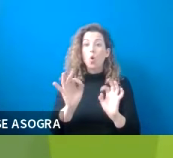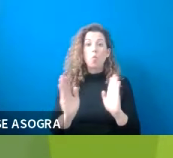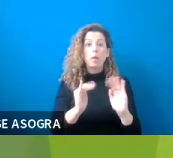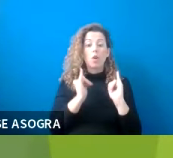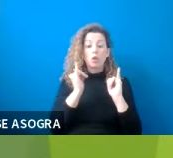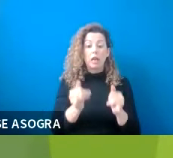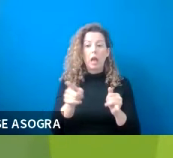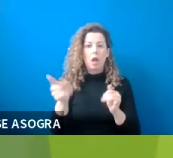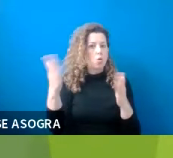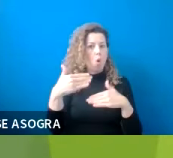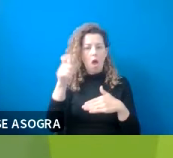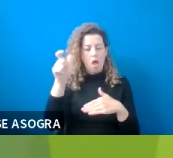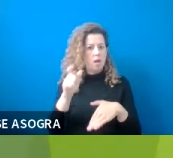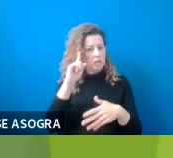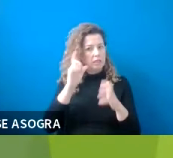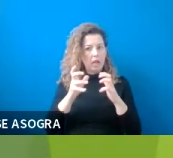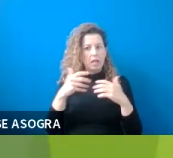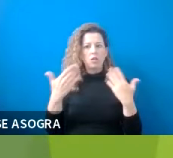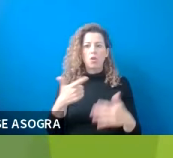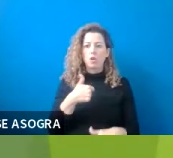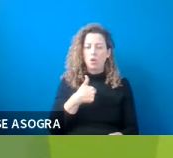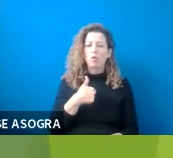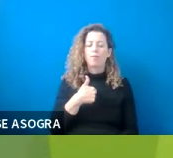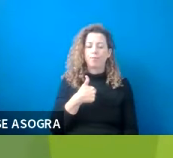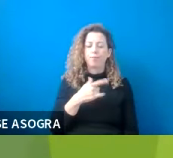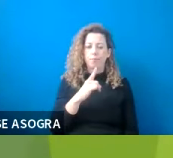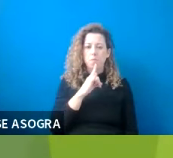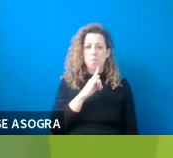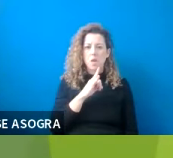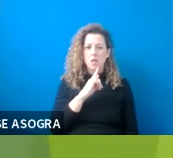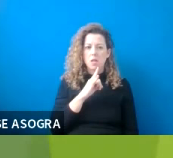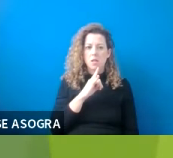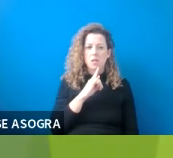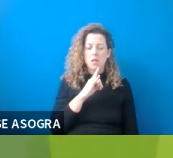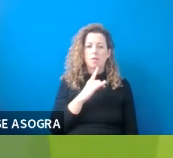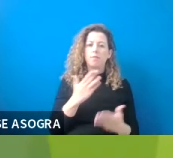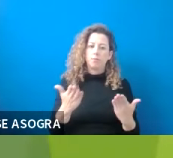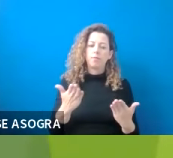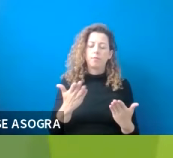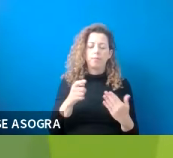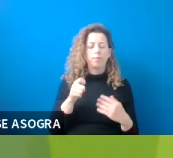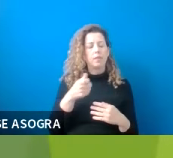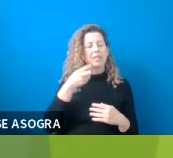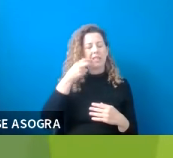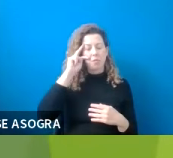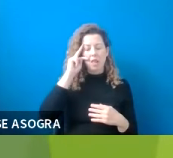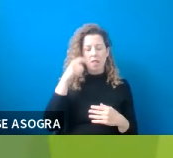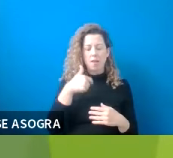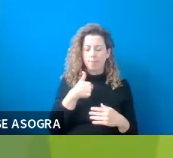y estuve bastante mal. La verdad es que he pasado muy malas experiencias.